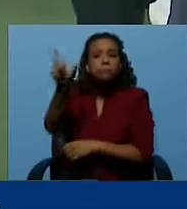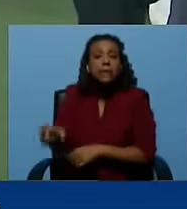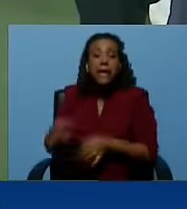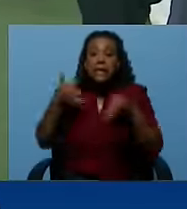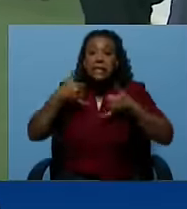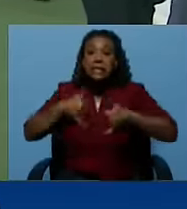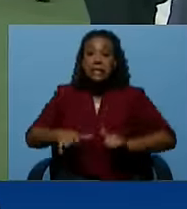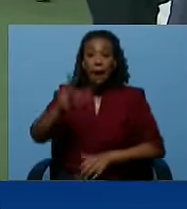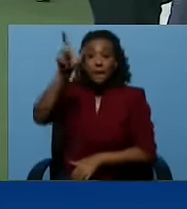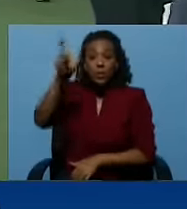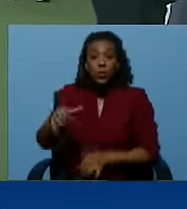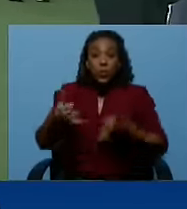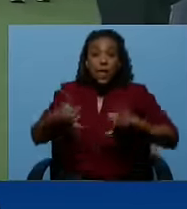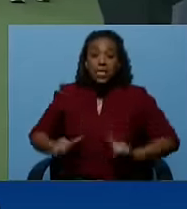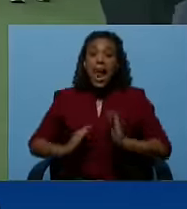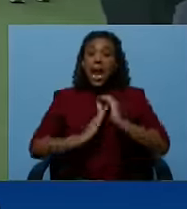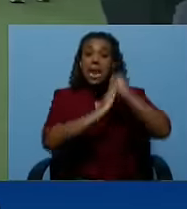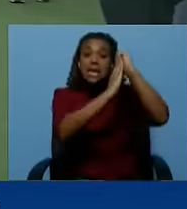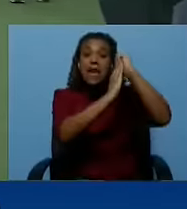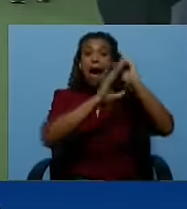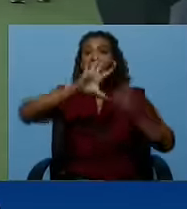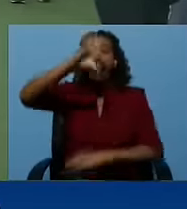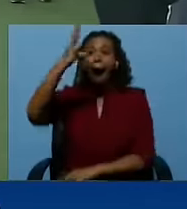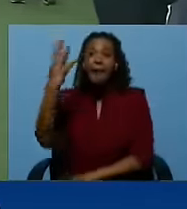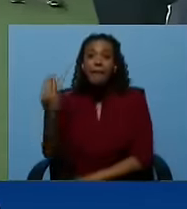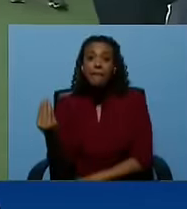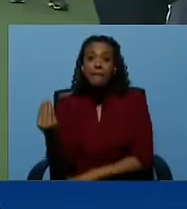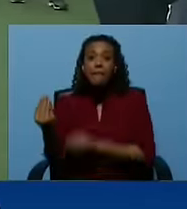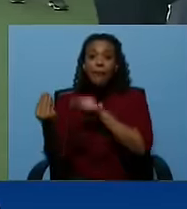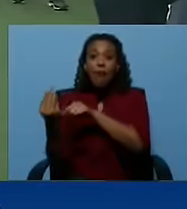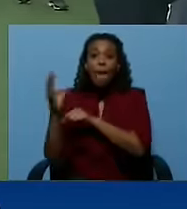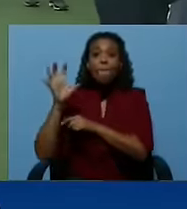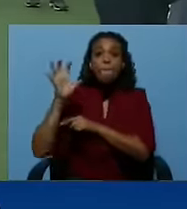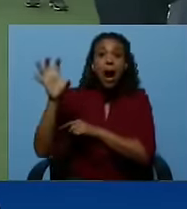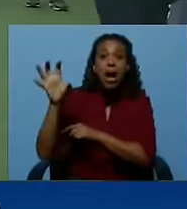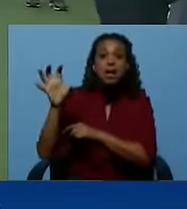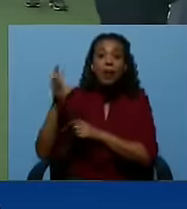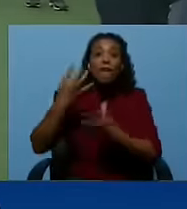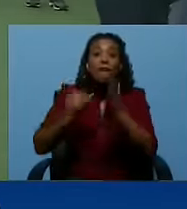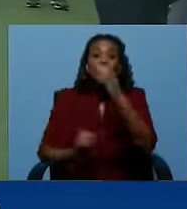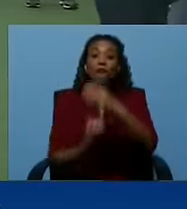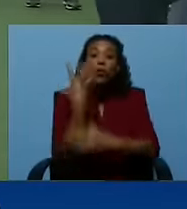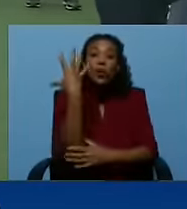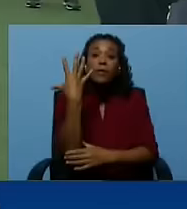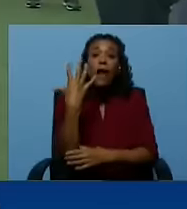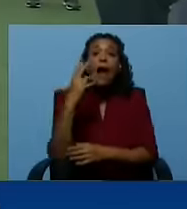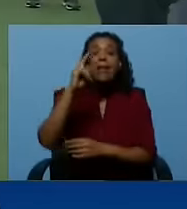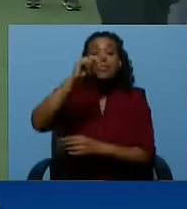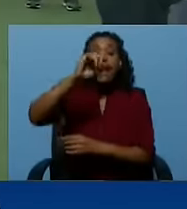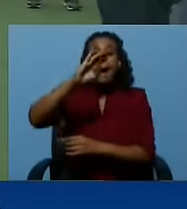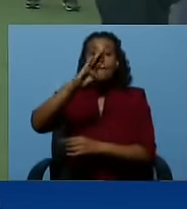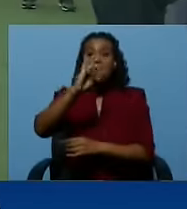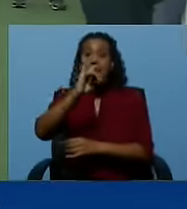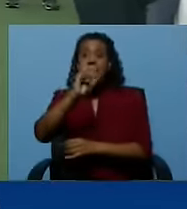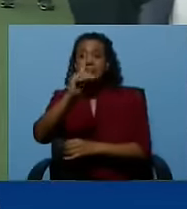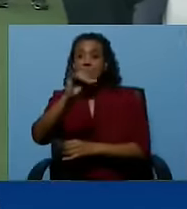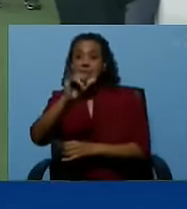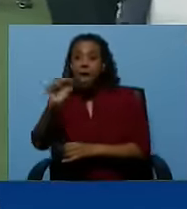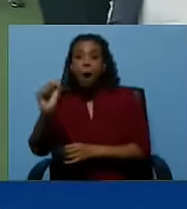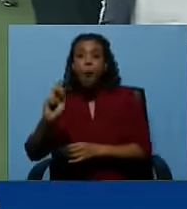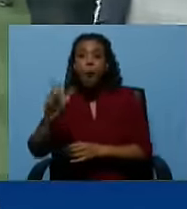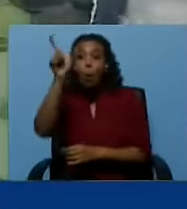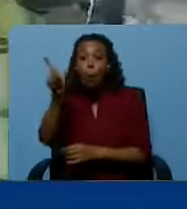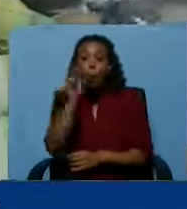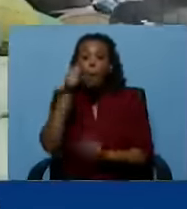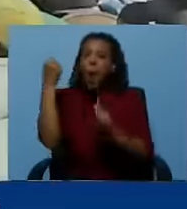hija de un gran líder del África, uno de los fundadores de la Namibia independiente, uno de los